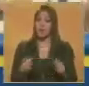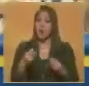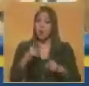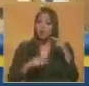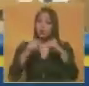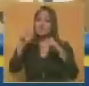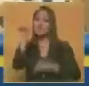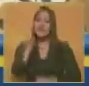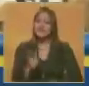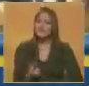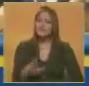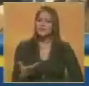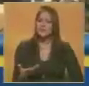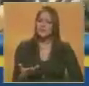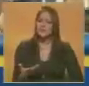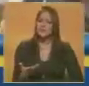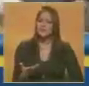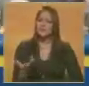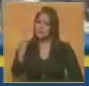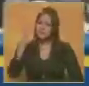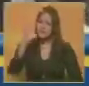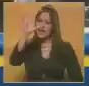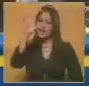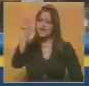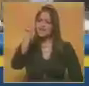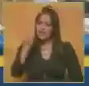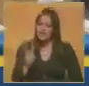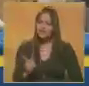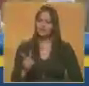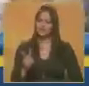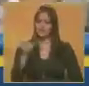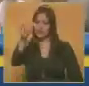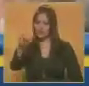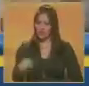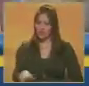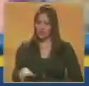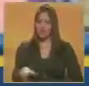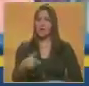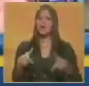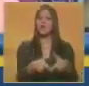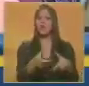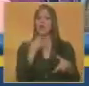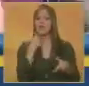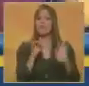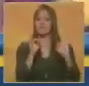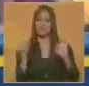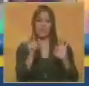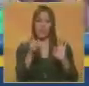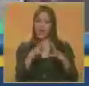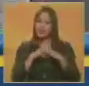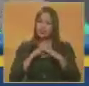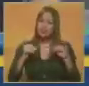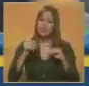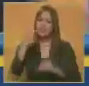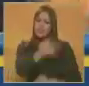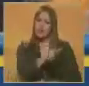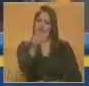construir una Venezuela, un país para los venezolanos, no para un partido político, sino para todo nuestro